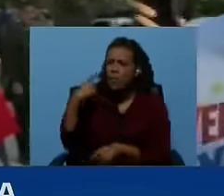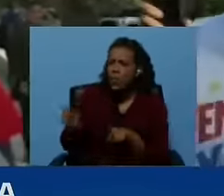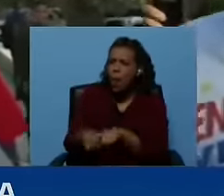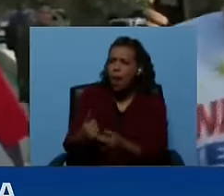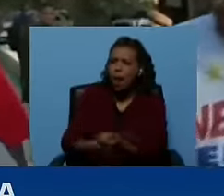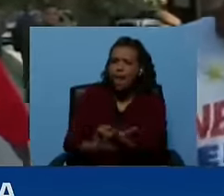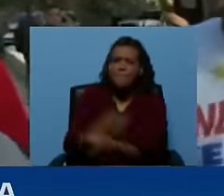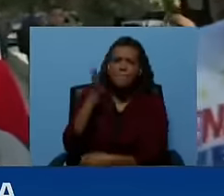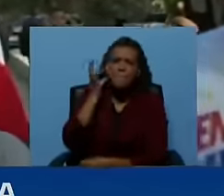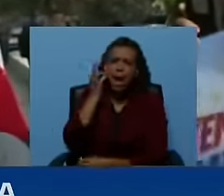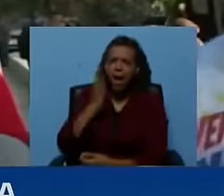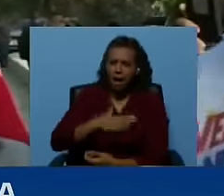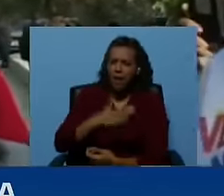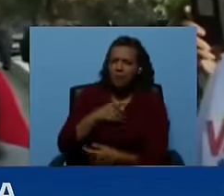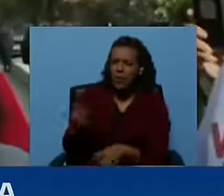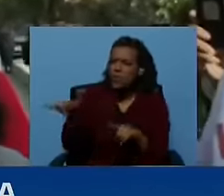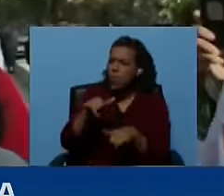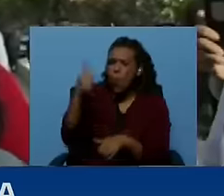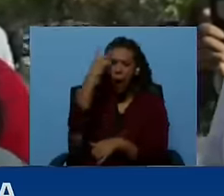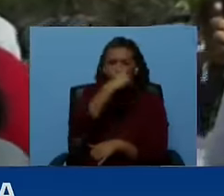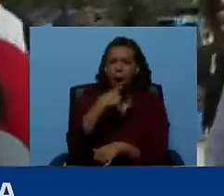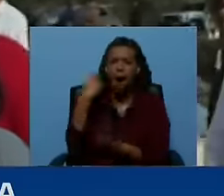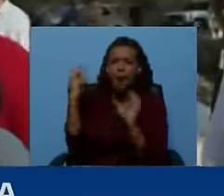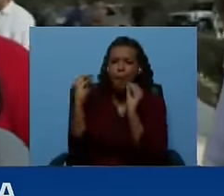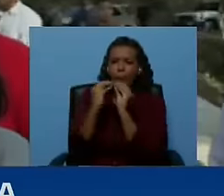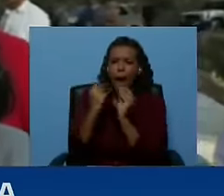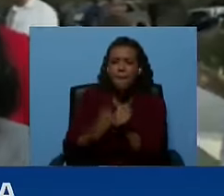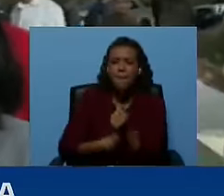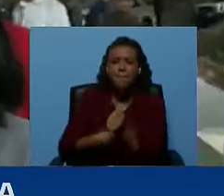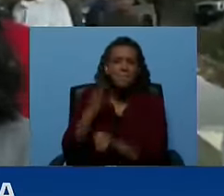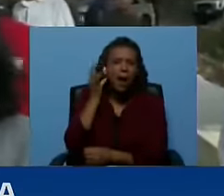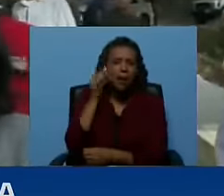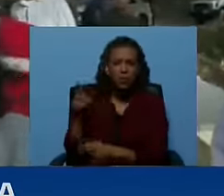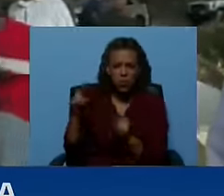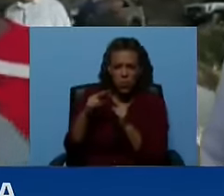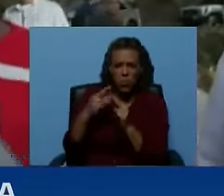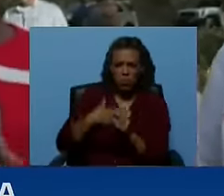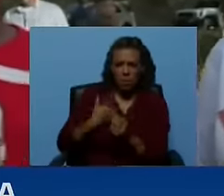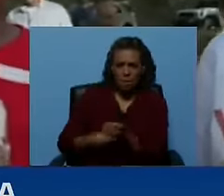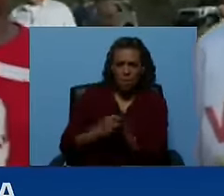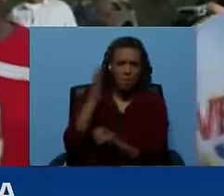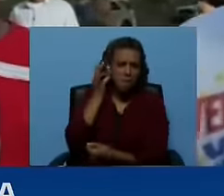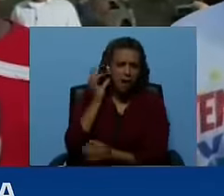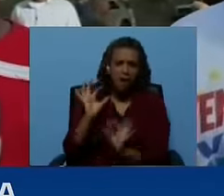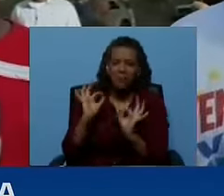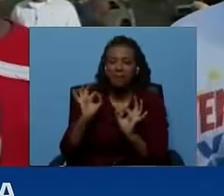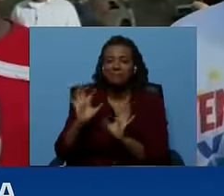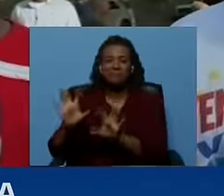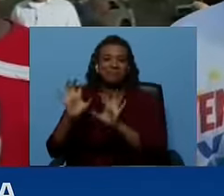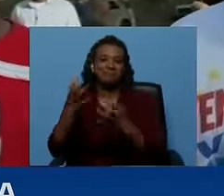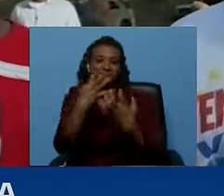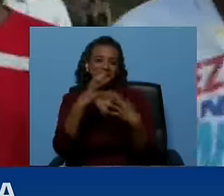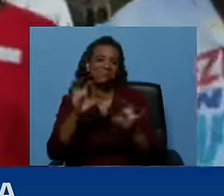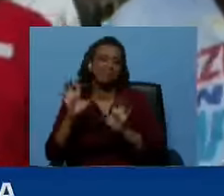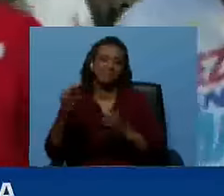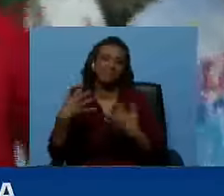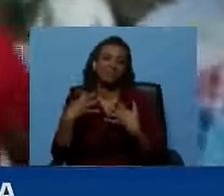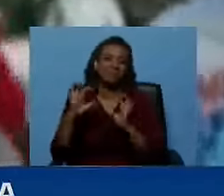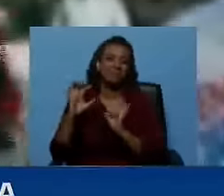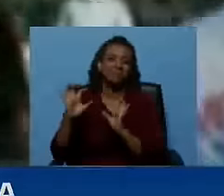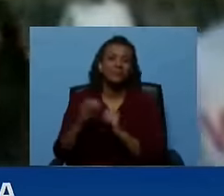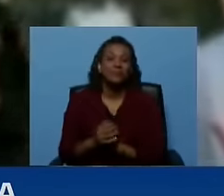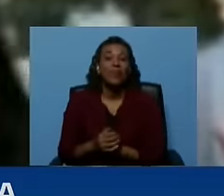a Lala eres igualita Lala Vale mi hermana cómo serás Lala her